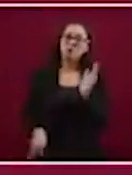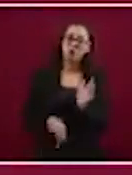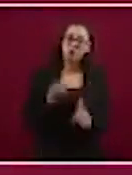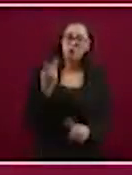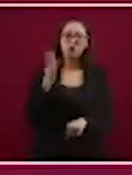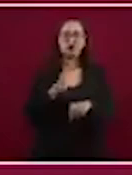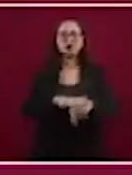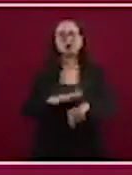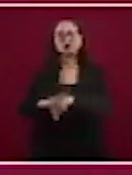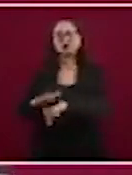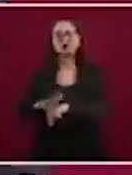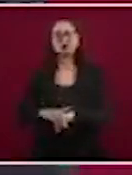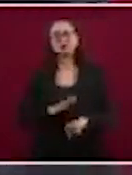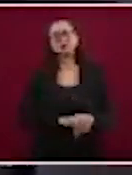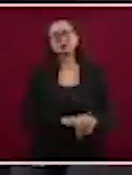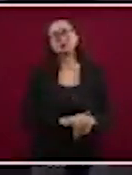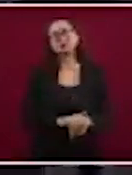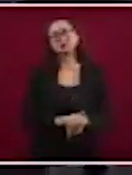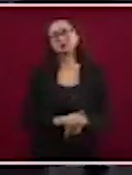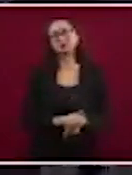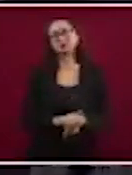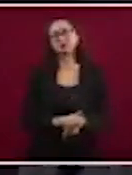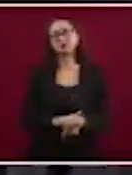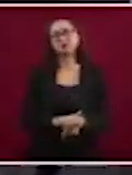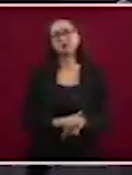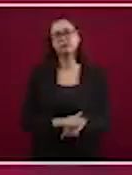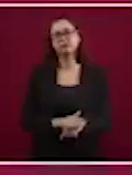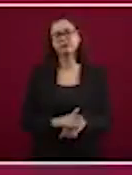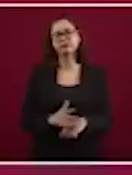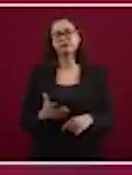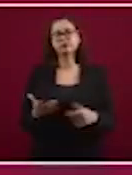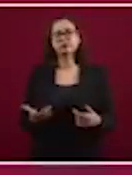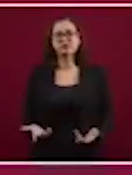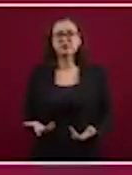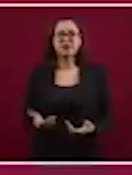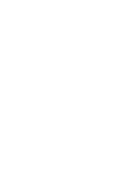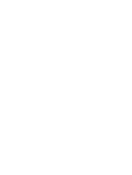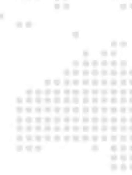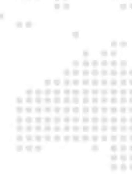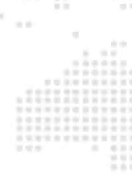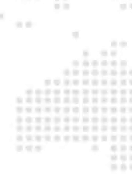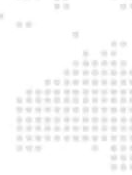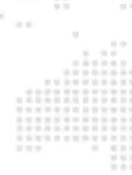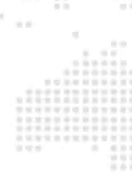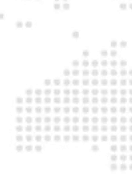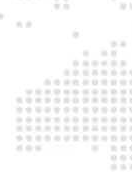a que se abandonen las armas,